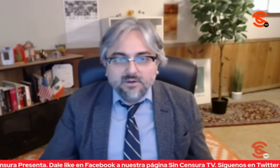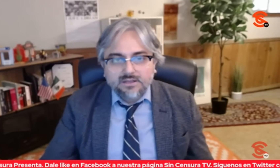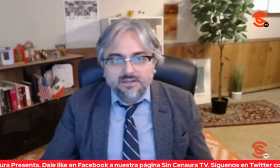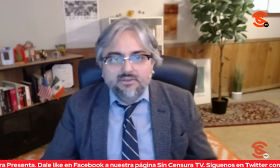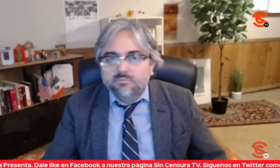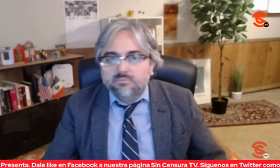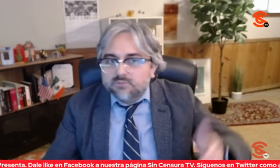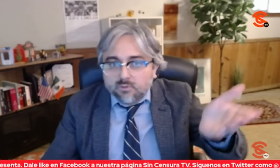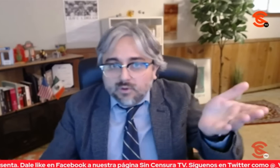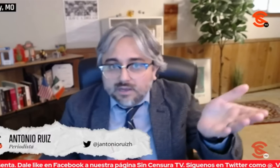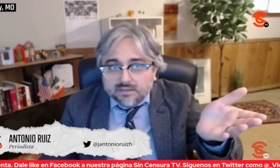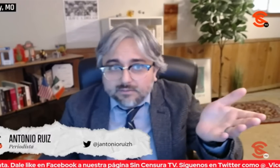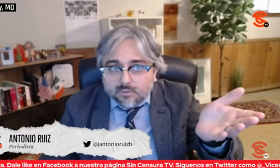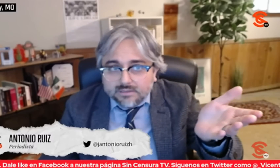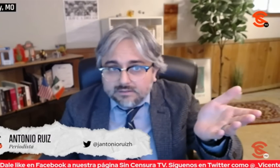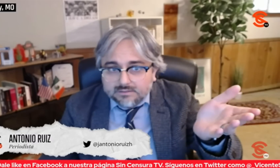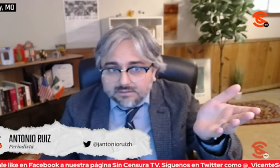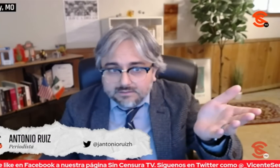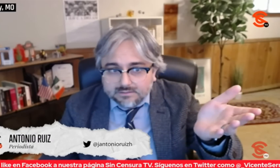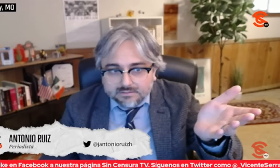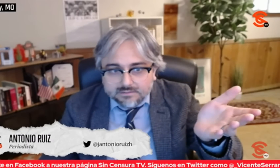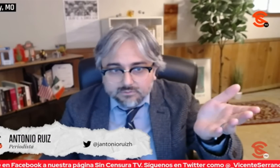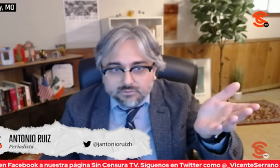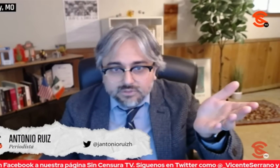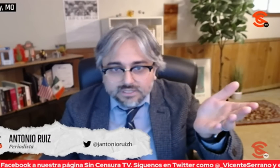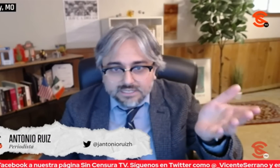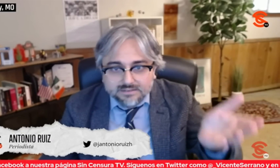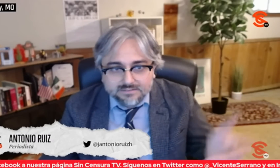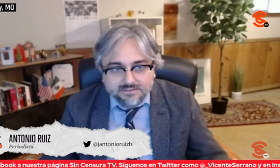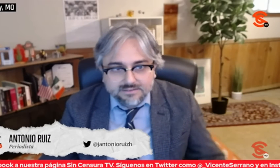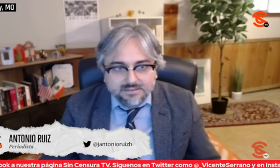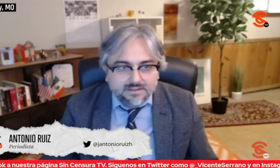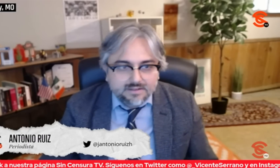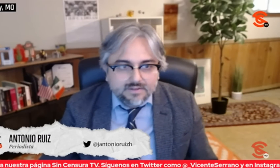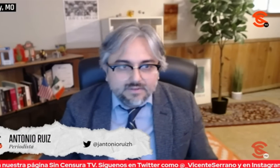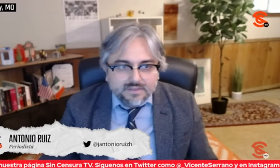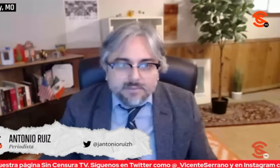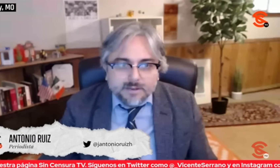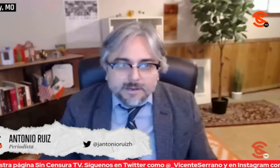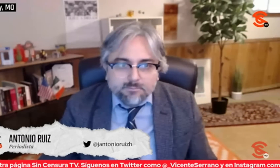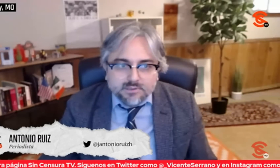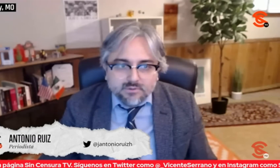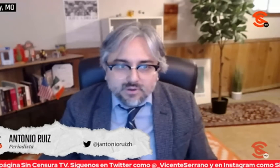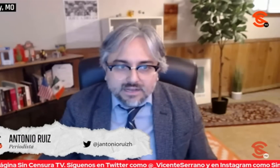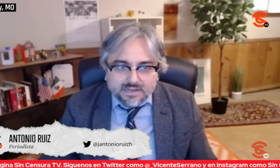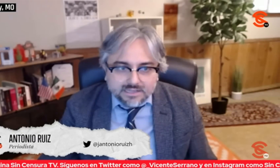pues bueno, ellos mismos provocan que se burlen de sus tonterías, ¿eh? Y mire, le pido al equipo